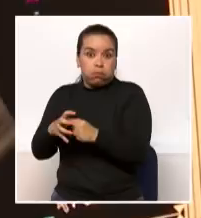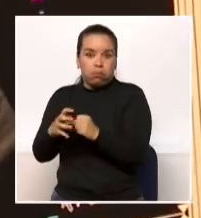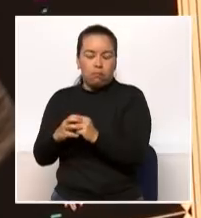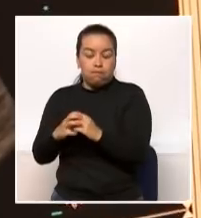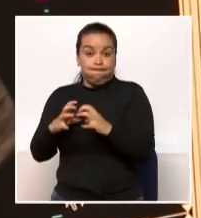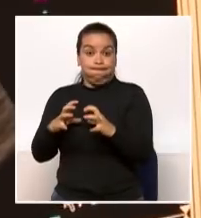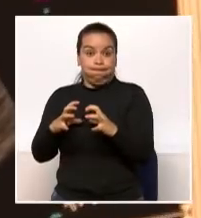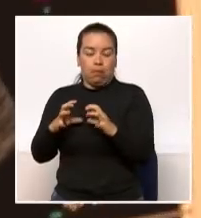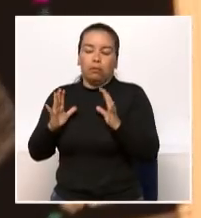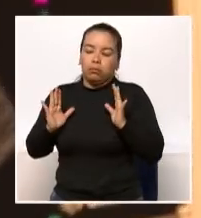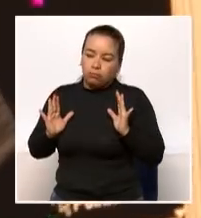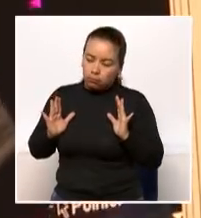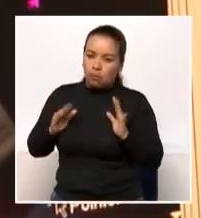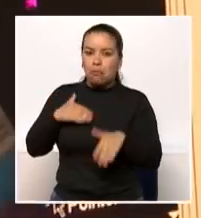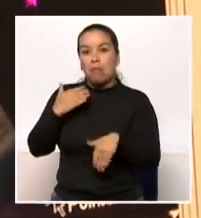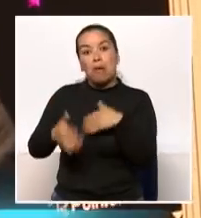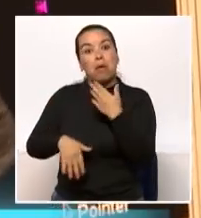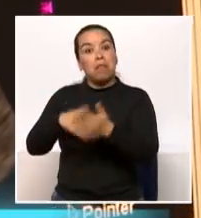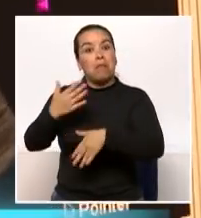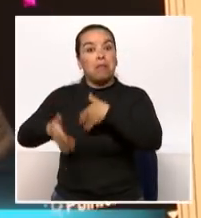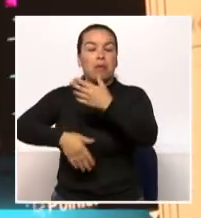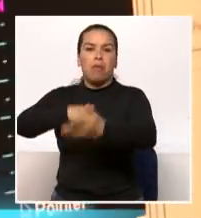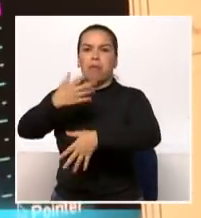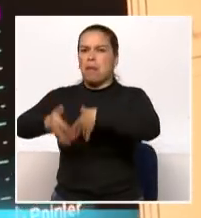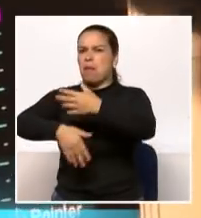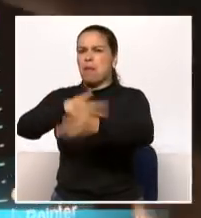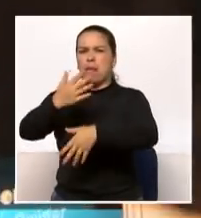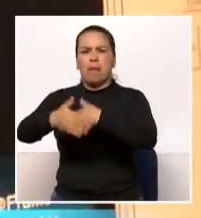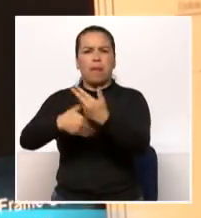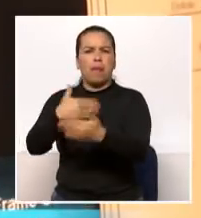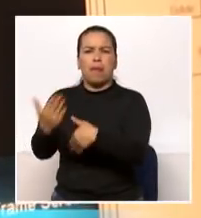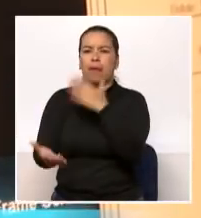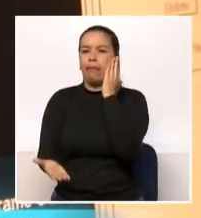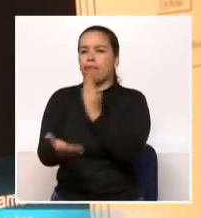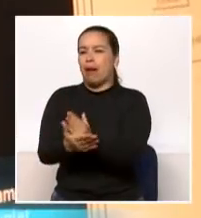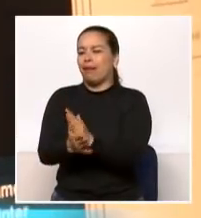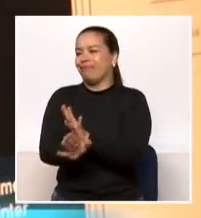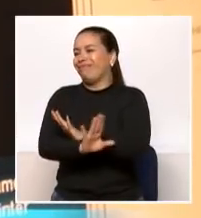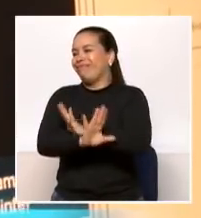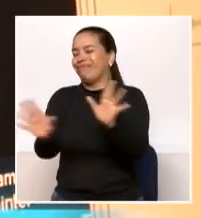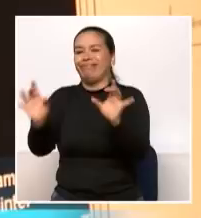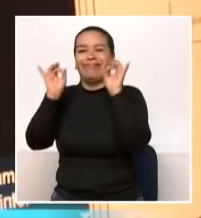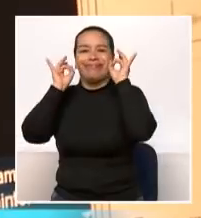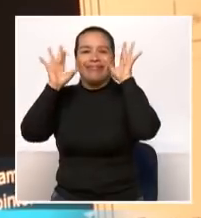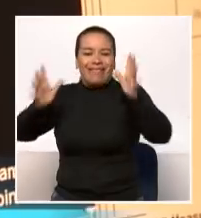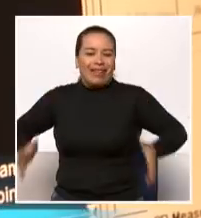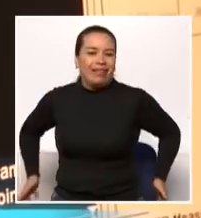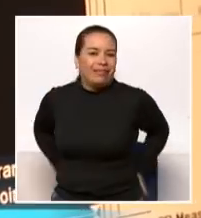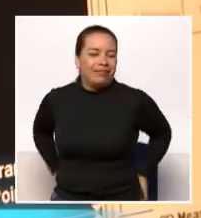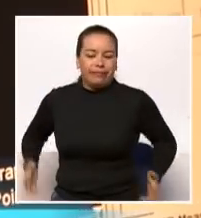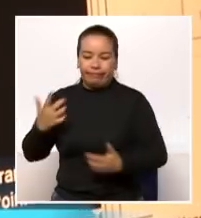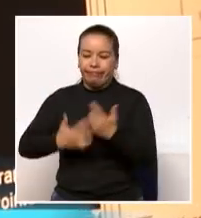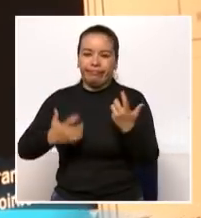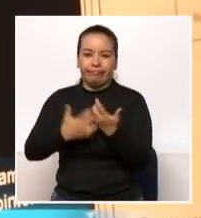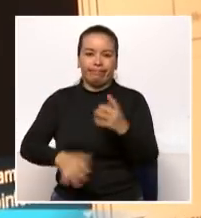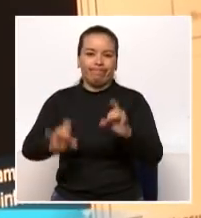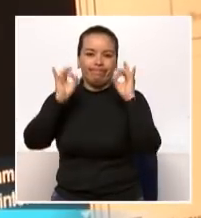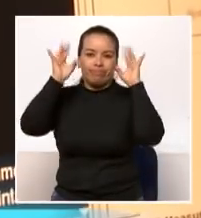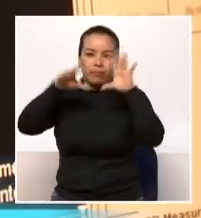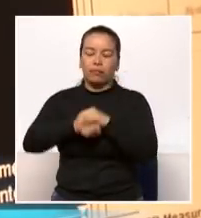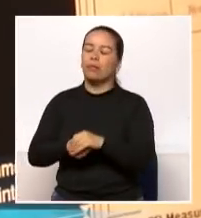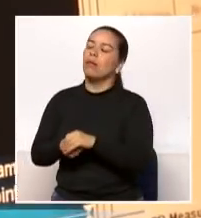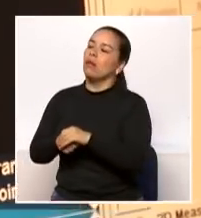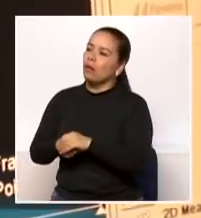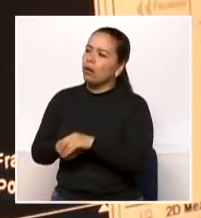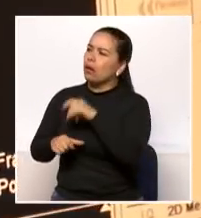Y posteriormente eso va avanzando a una fibrosis y por último que llega a una cirrosis hepática con una falla hepática funcional. Y entonces, ¿cuántos años